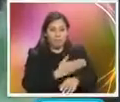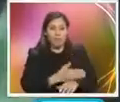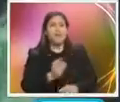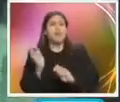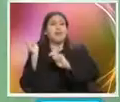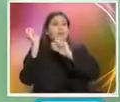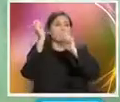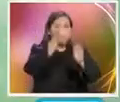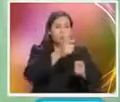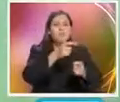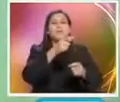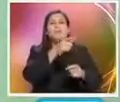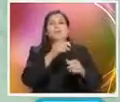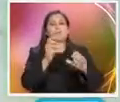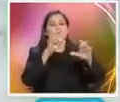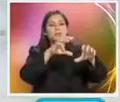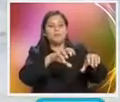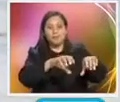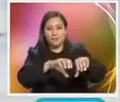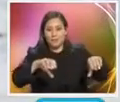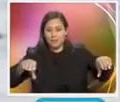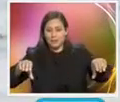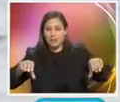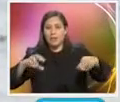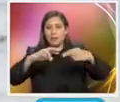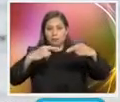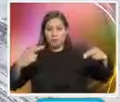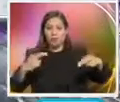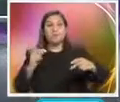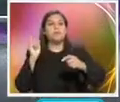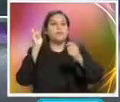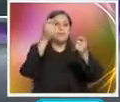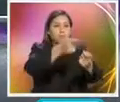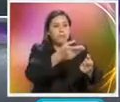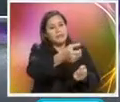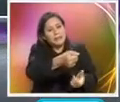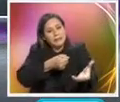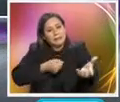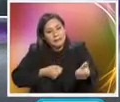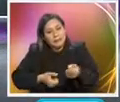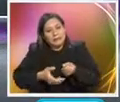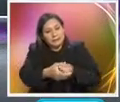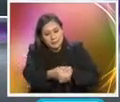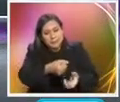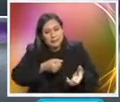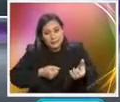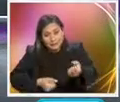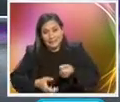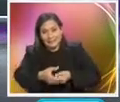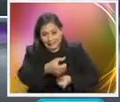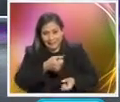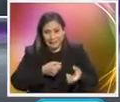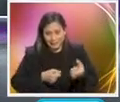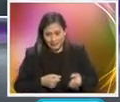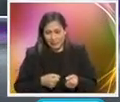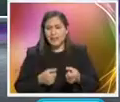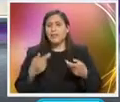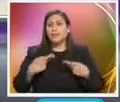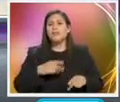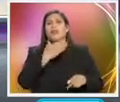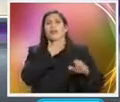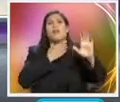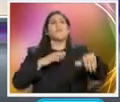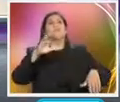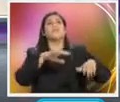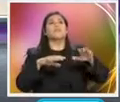dispositivos flotadores. Ajá, sí, digo, es una vara como con una cuerda, entonces los enganchas y los empiezas a jalar hacia la orilla. Por lo general, las personas que están ahogando